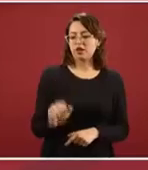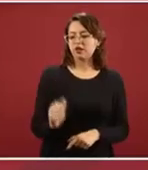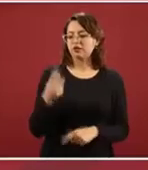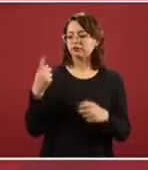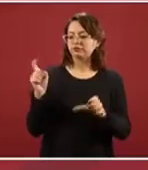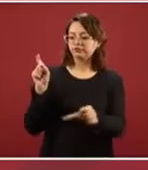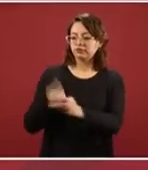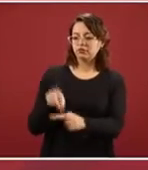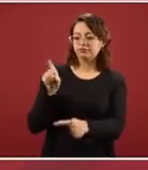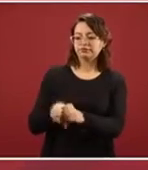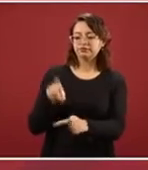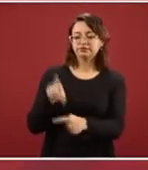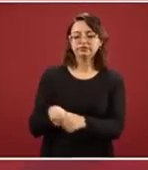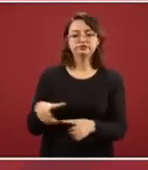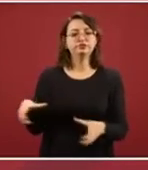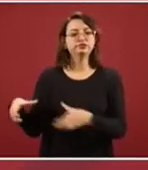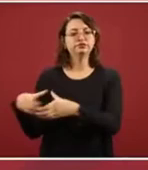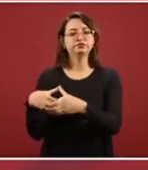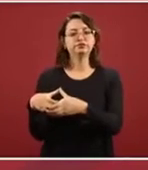y entonces